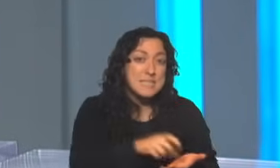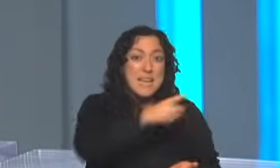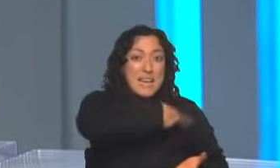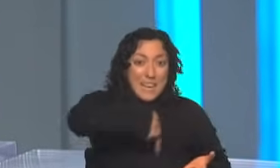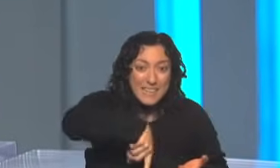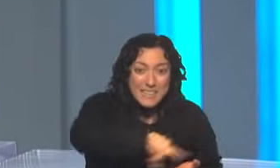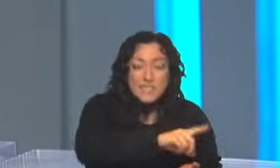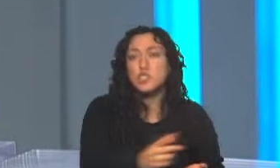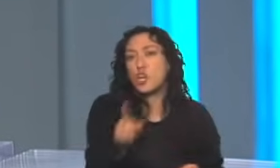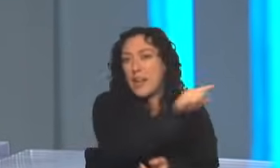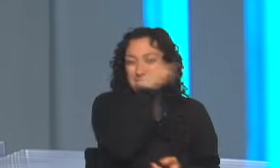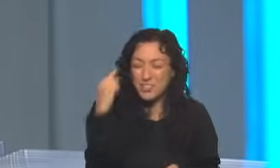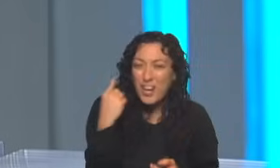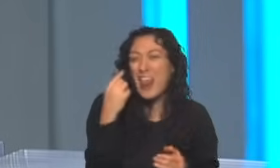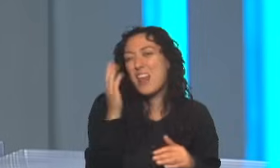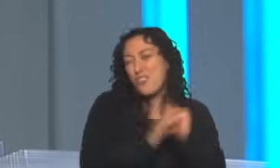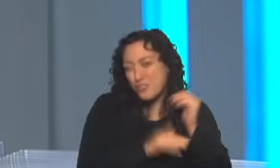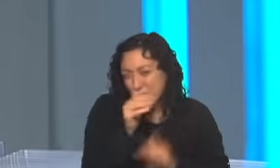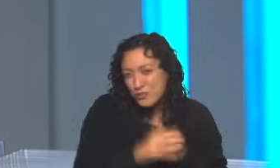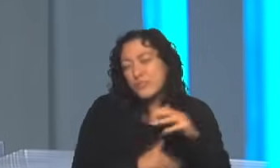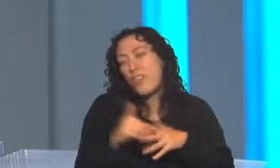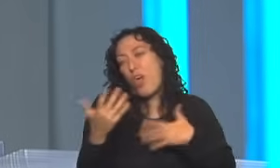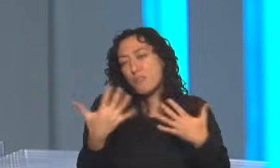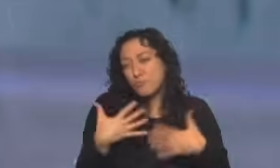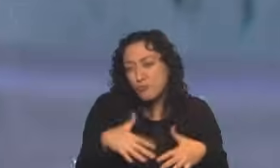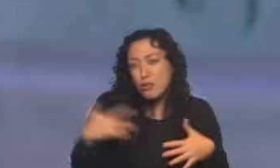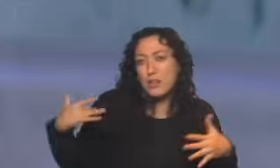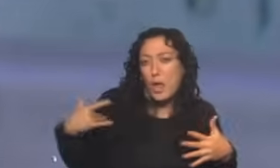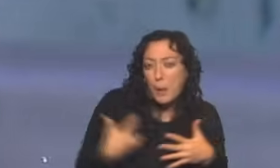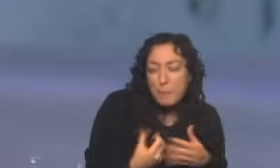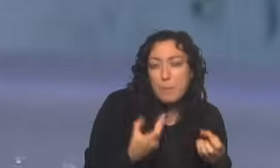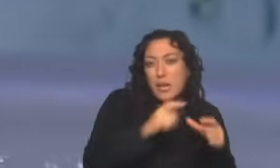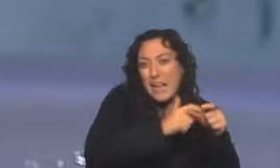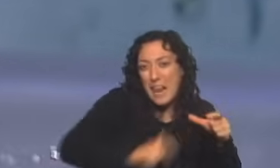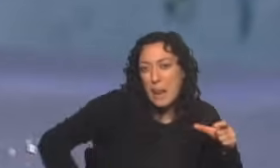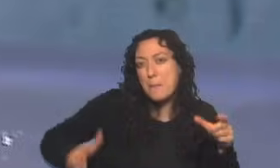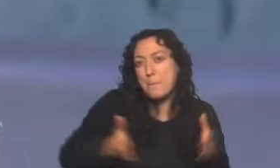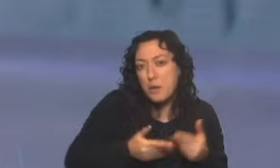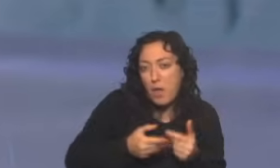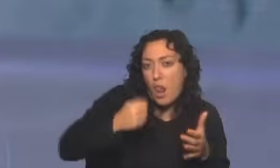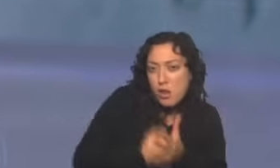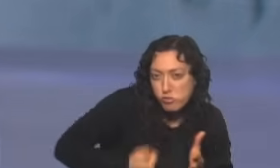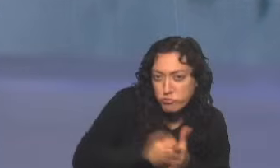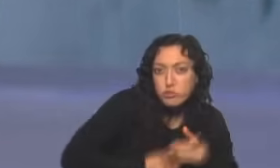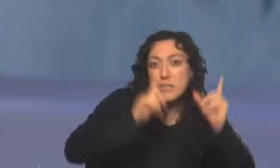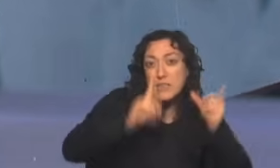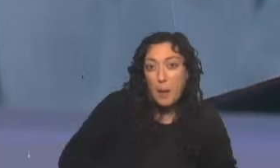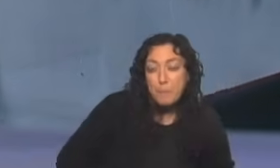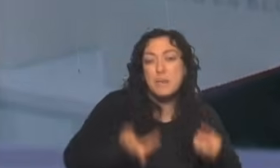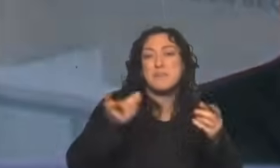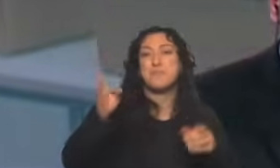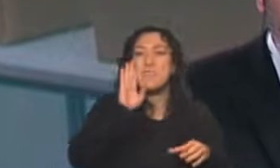de una narración nacional en torno a la recuperación del Canal de Panamá, y además